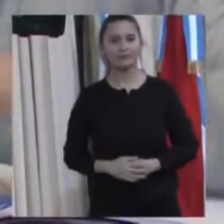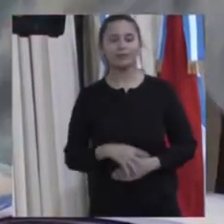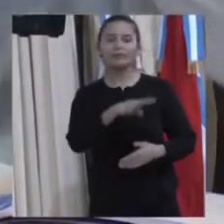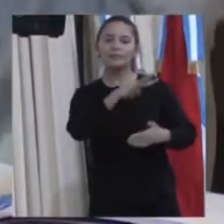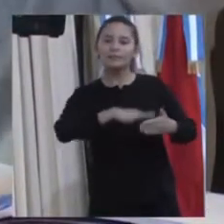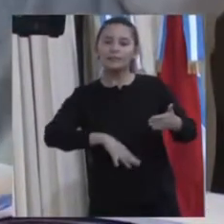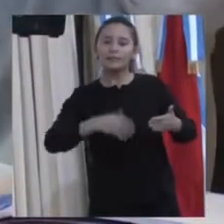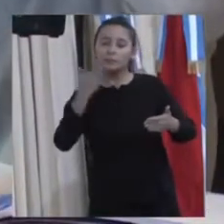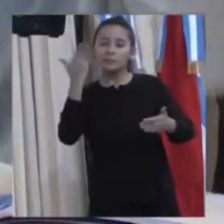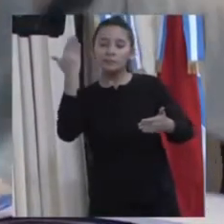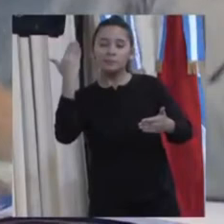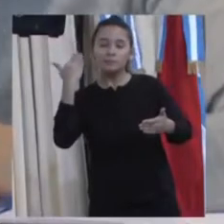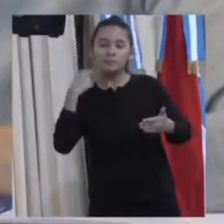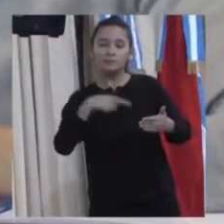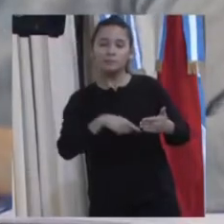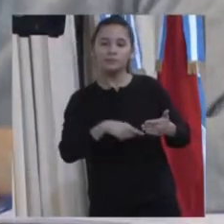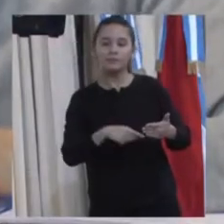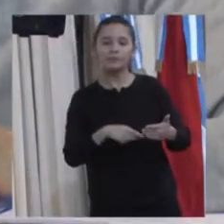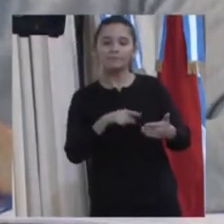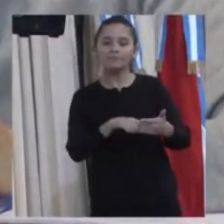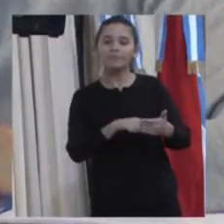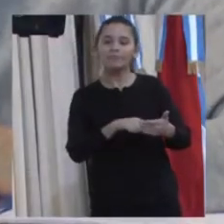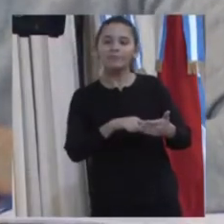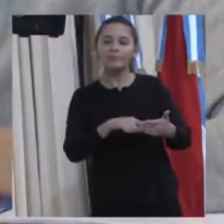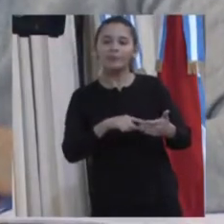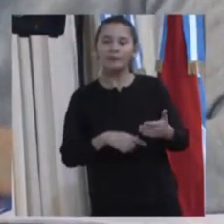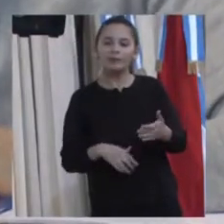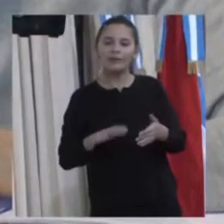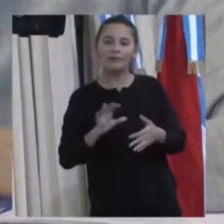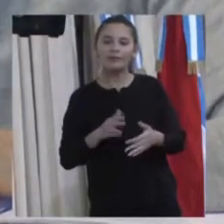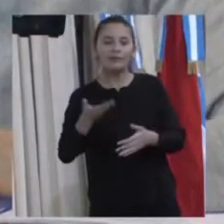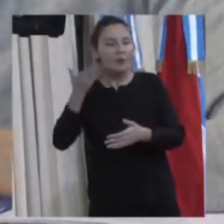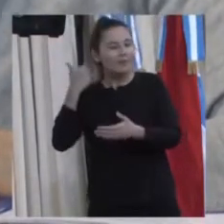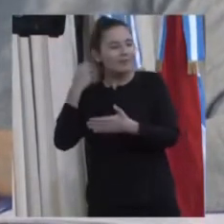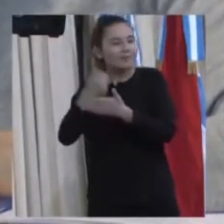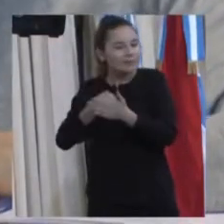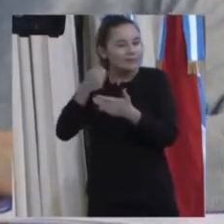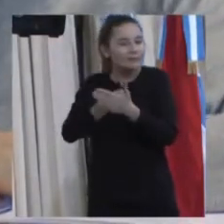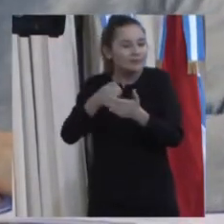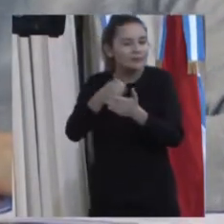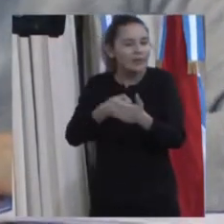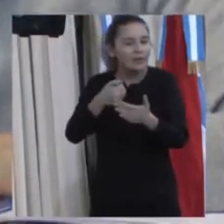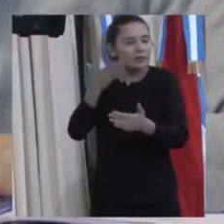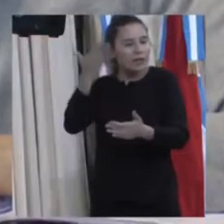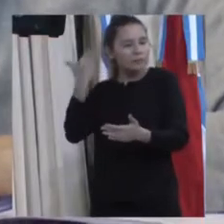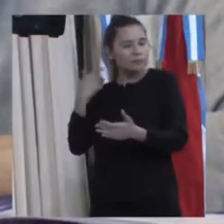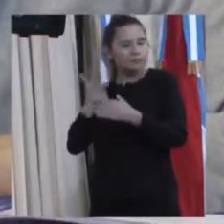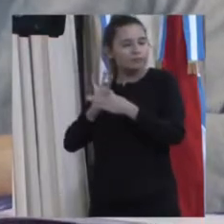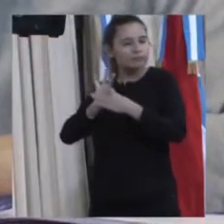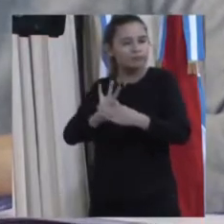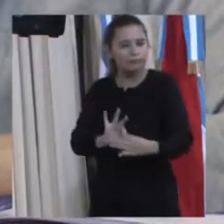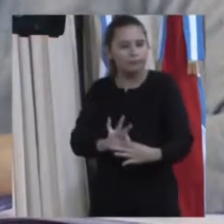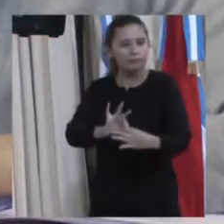manifiesto liminar, impregnado del vitalismo, se conectan las luchas de los pasados remotos, las menciones a la Revolución de Mayo